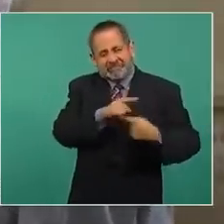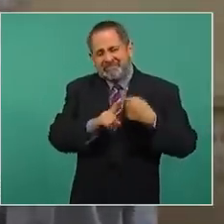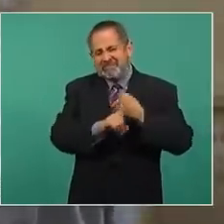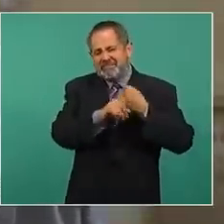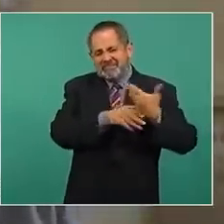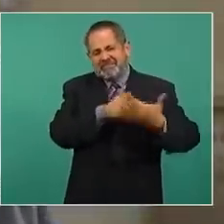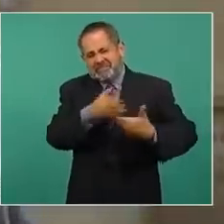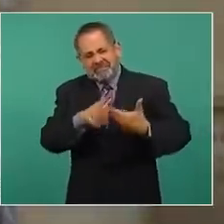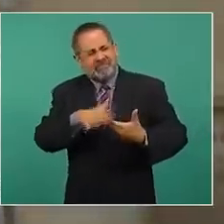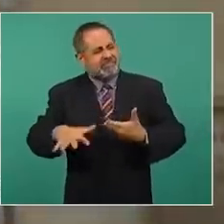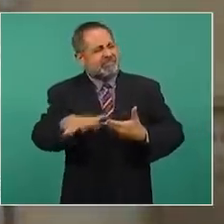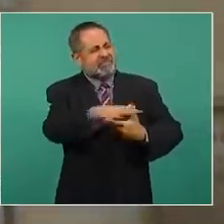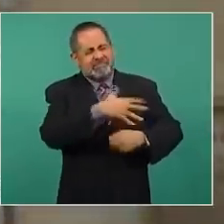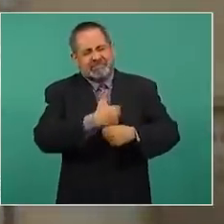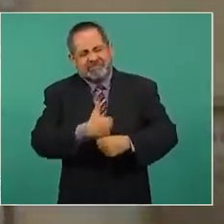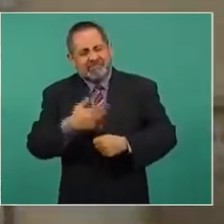sus ciudadanos